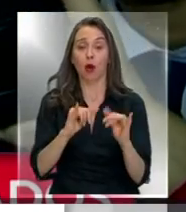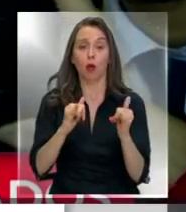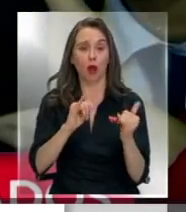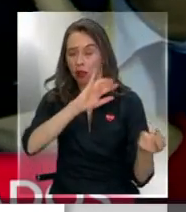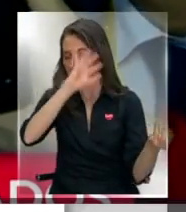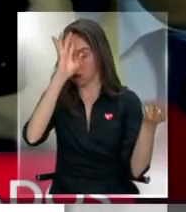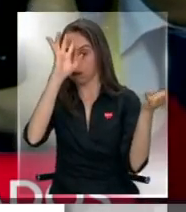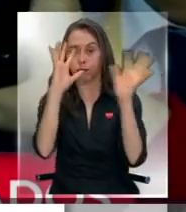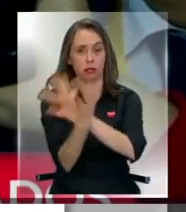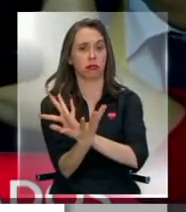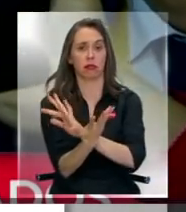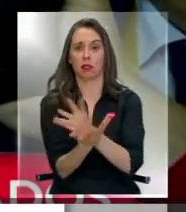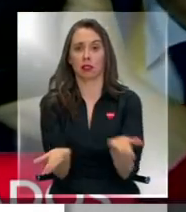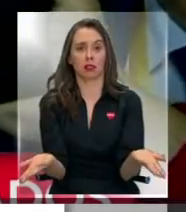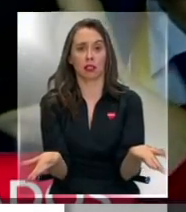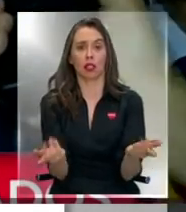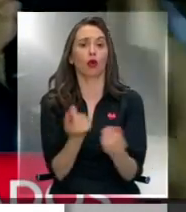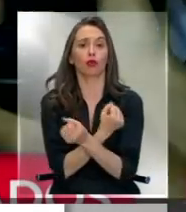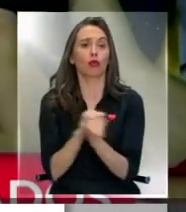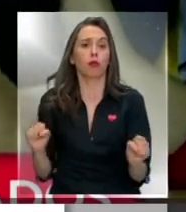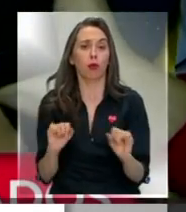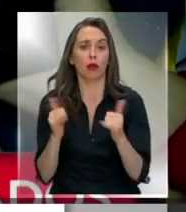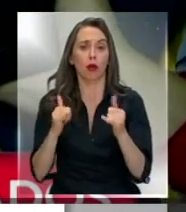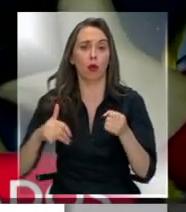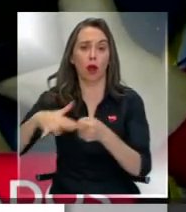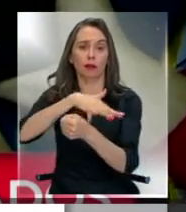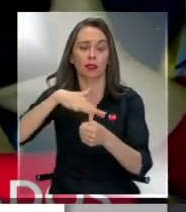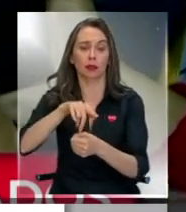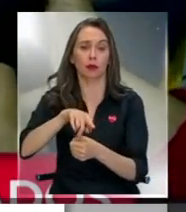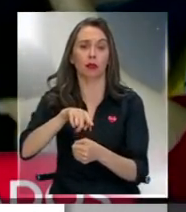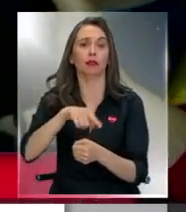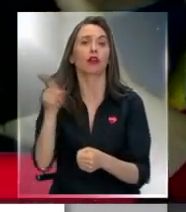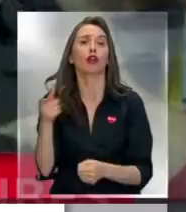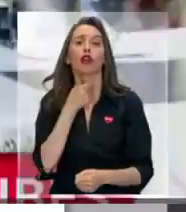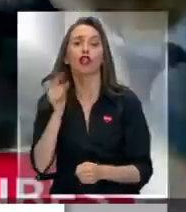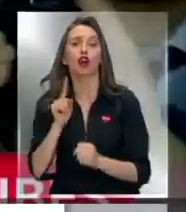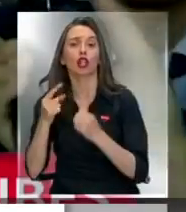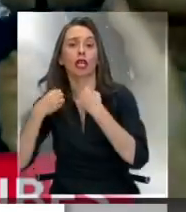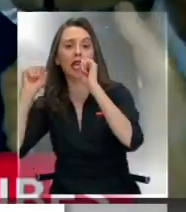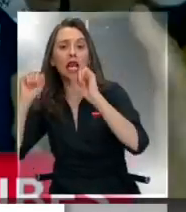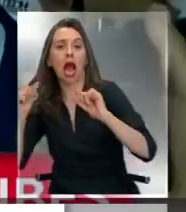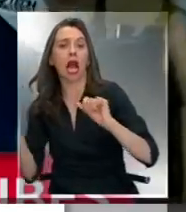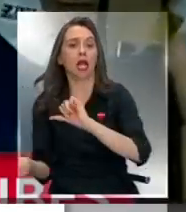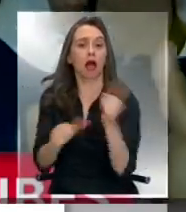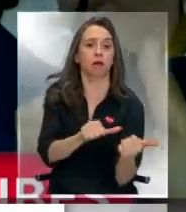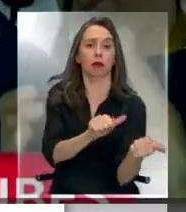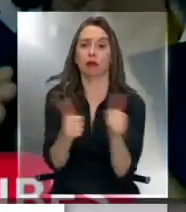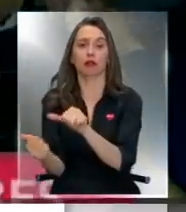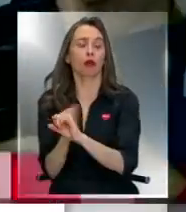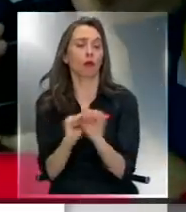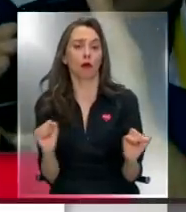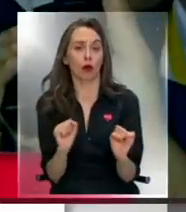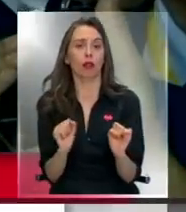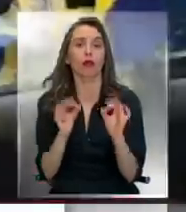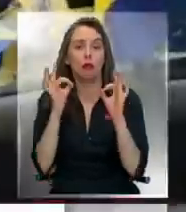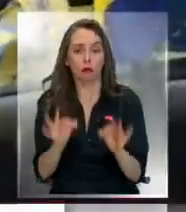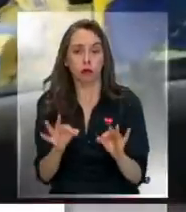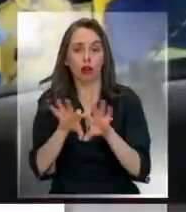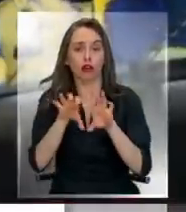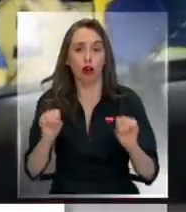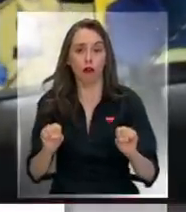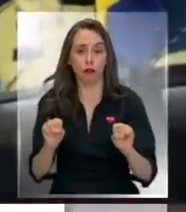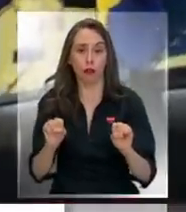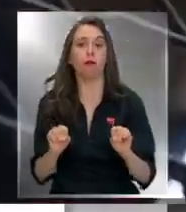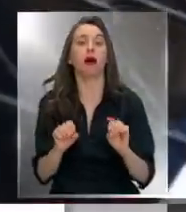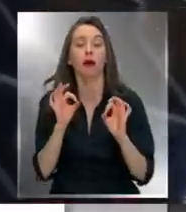que en estas condiciones uno no puede jugar y el otro tampoco quisiera ganar en estas condiciones. Firmado, confirmado y firmado por las tres partes.